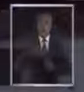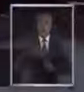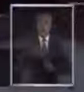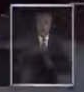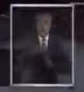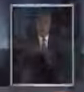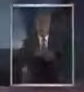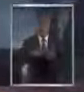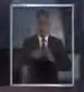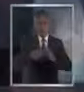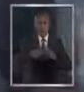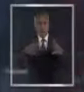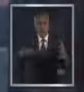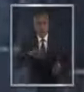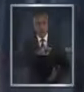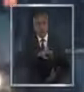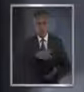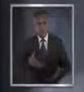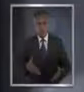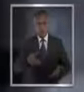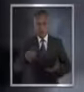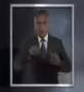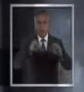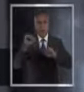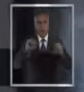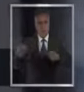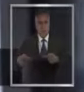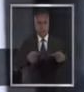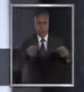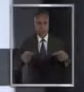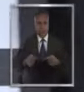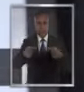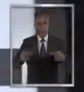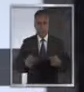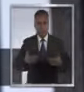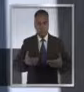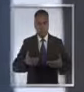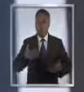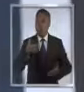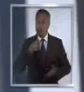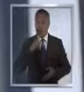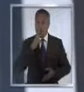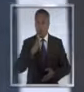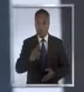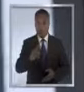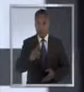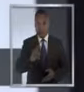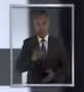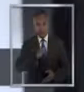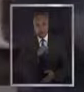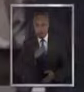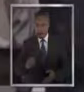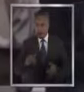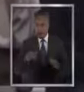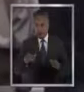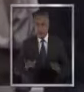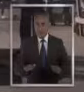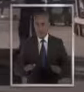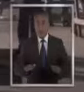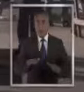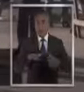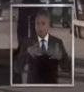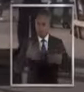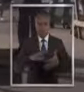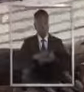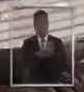y una política tan amarga? Mi respuesta fue siempre la misma. A pesar de todos los